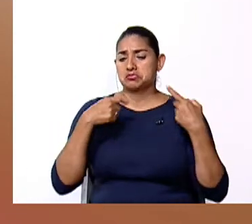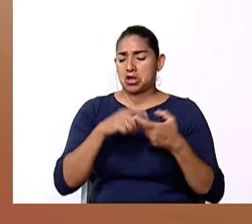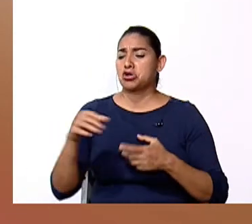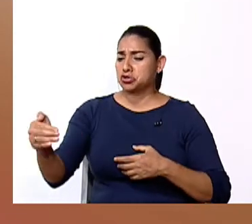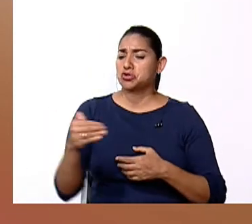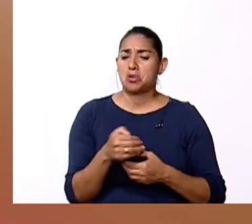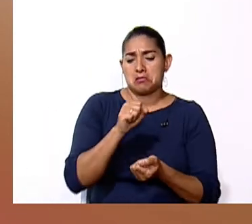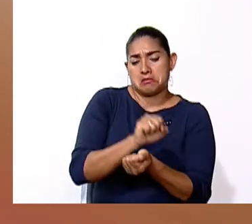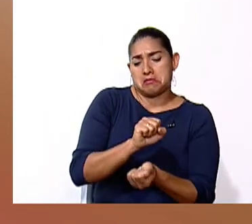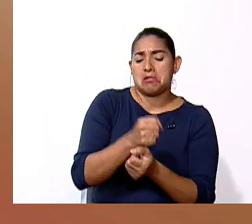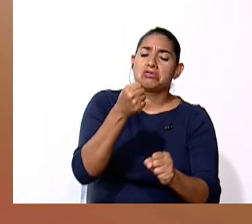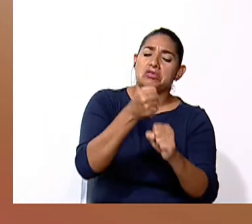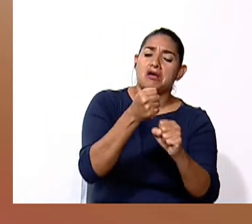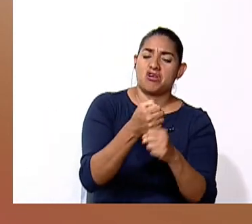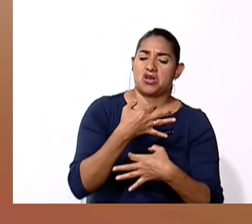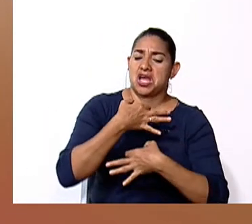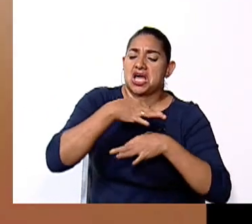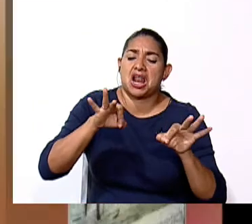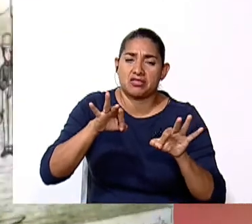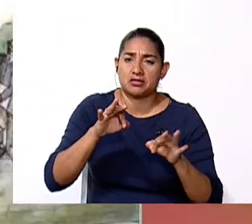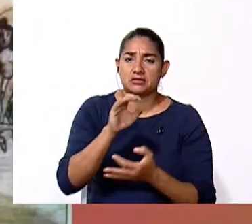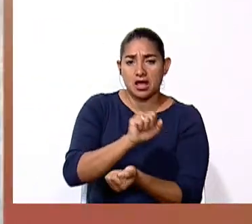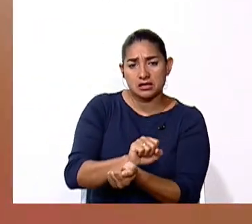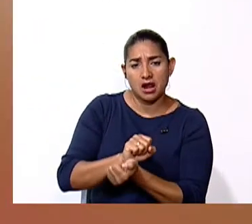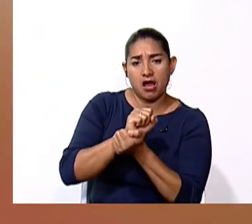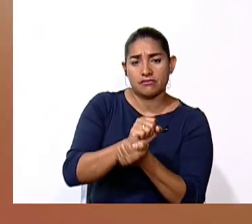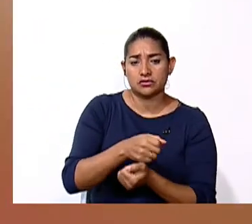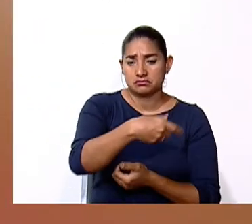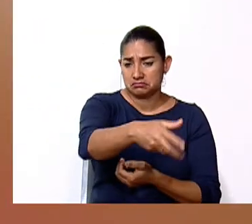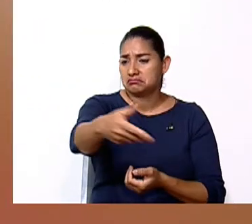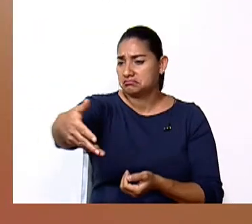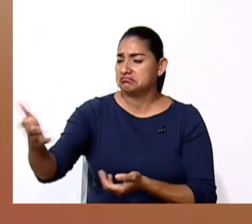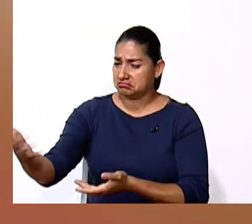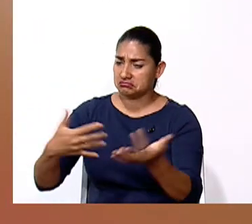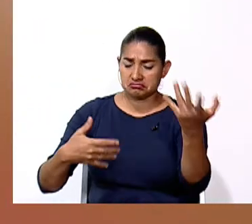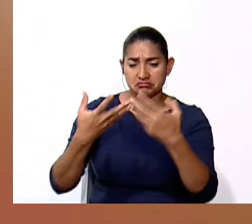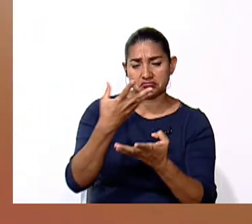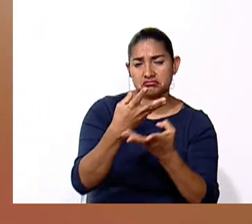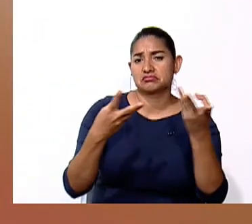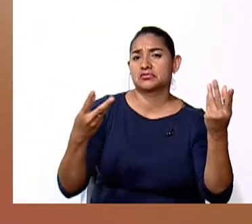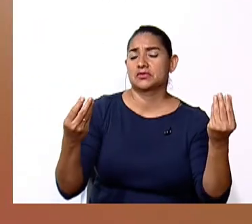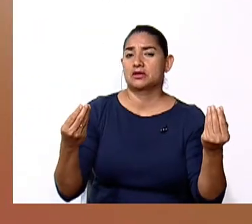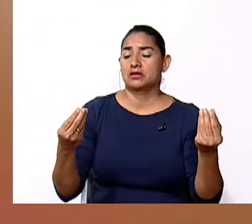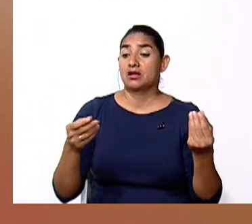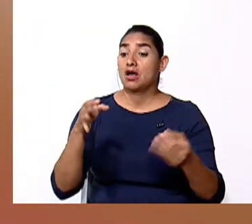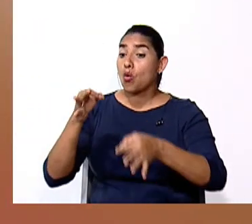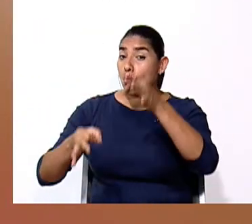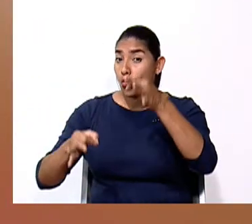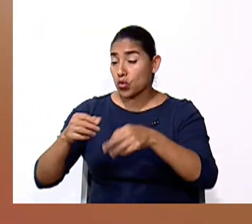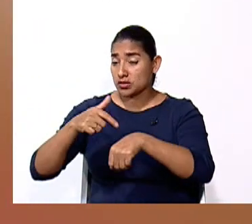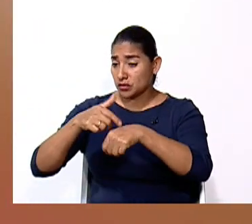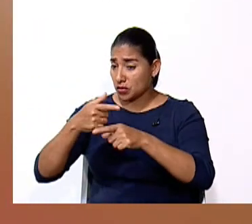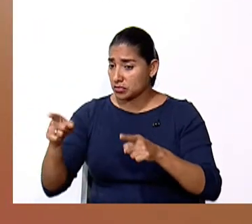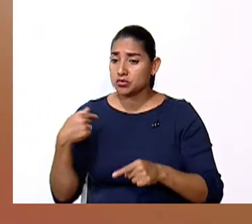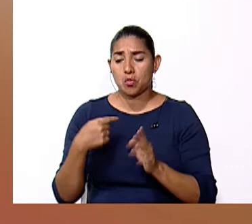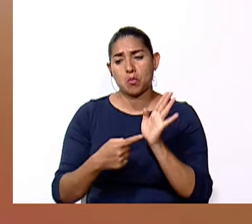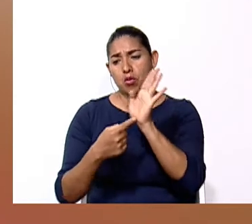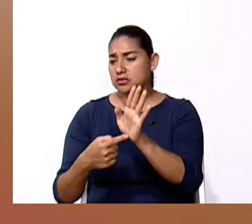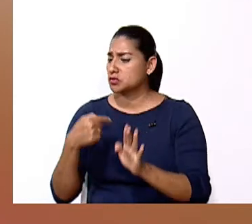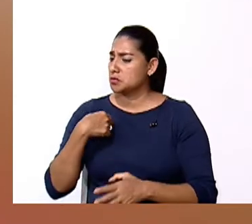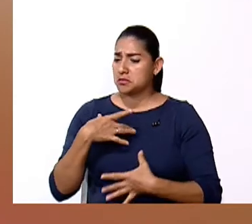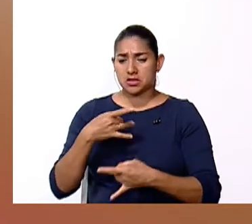que ellos no tenían de ese oro, que no podían darle más. A Kamakiri, Diego le